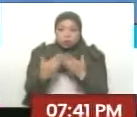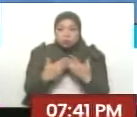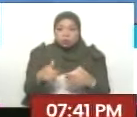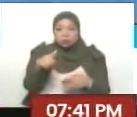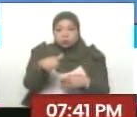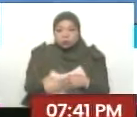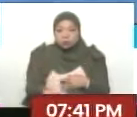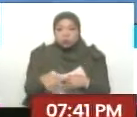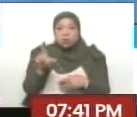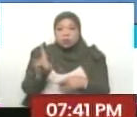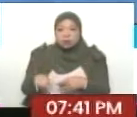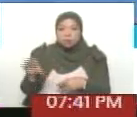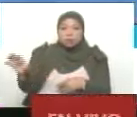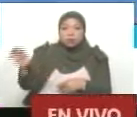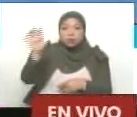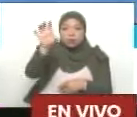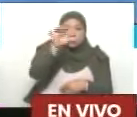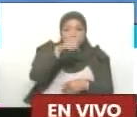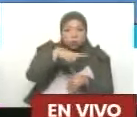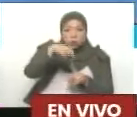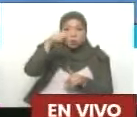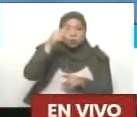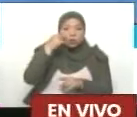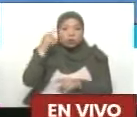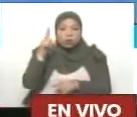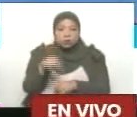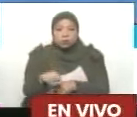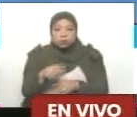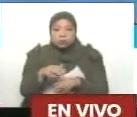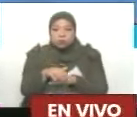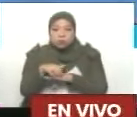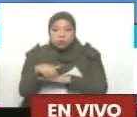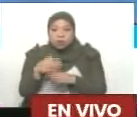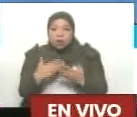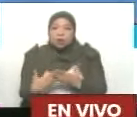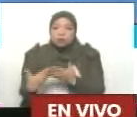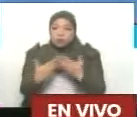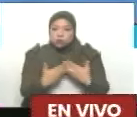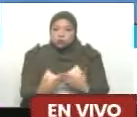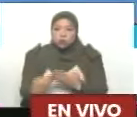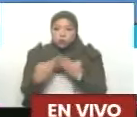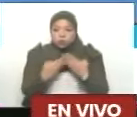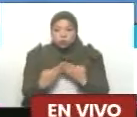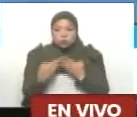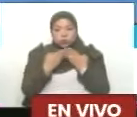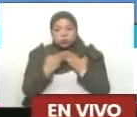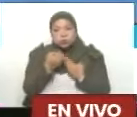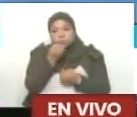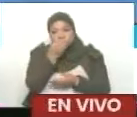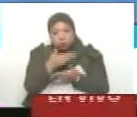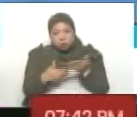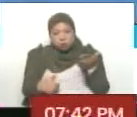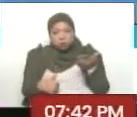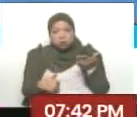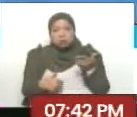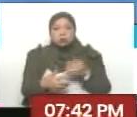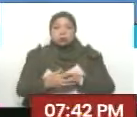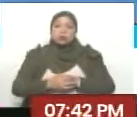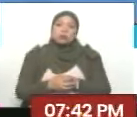en el exterior, en París, en Londres, estudiosa, pues. Me hizo un buen documento